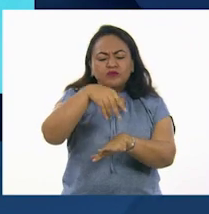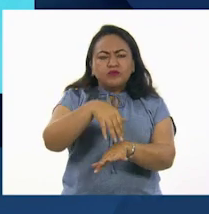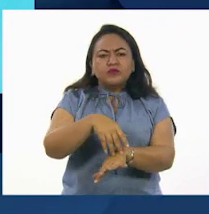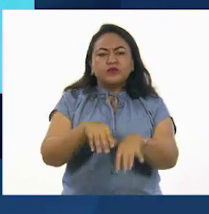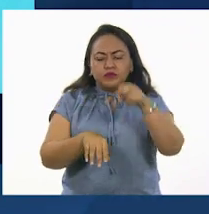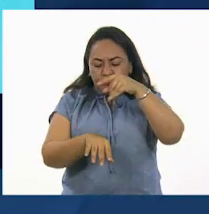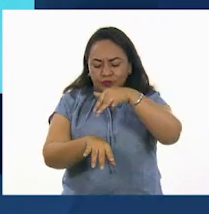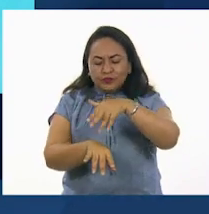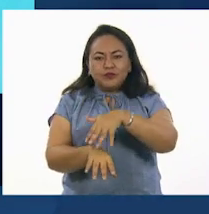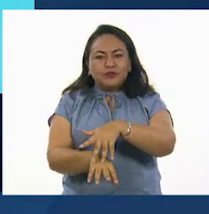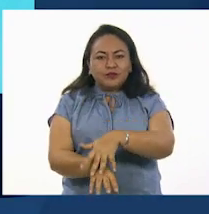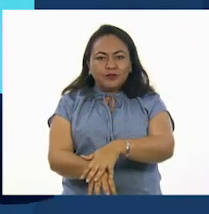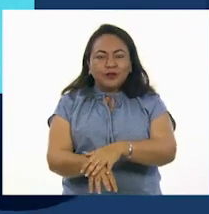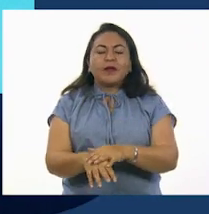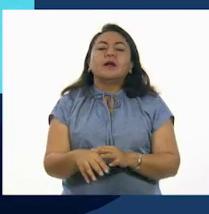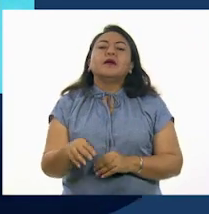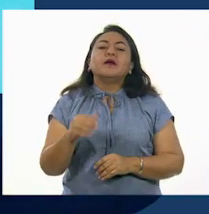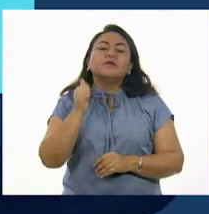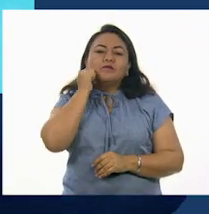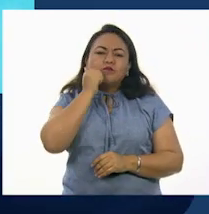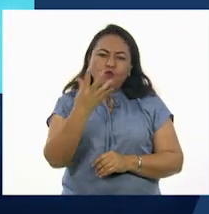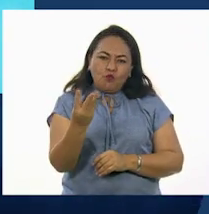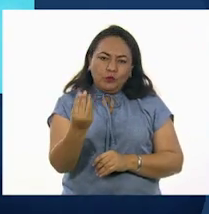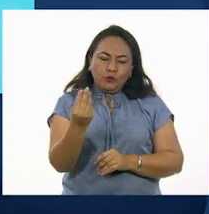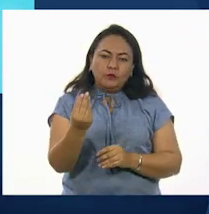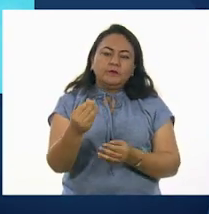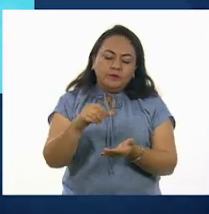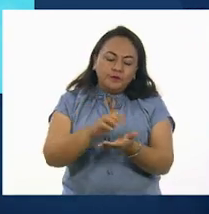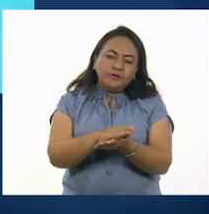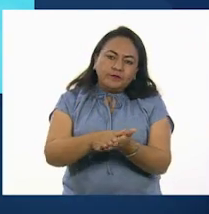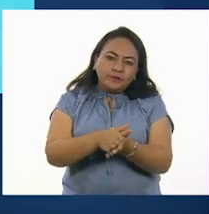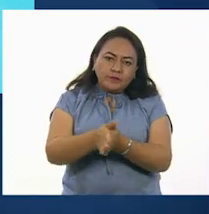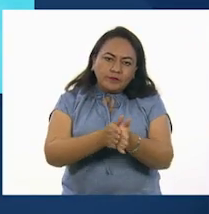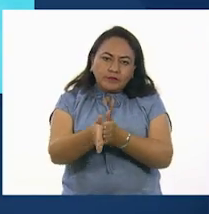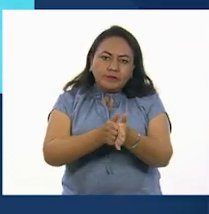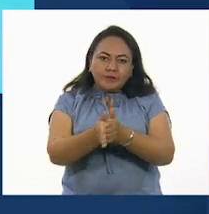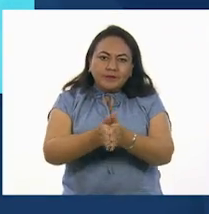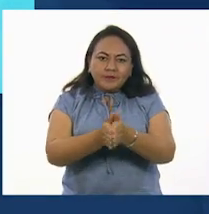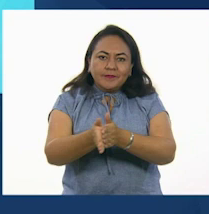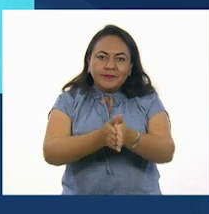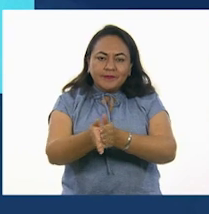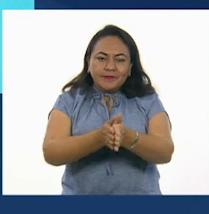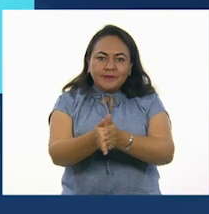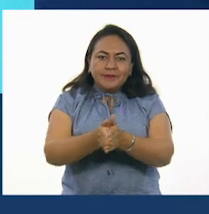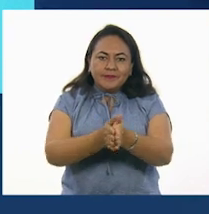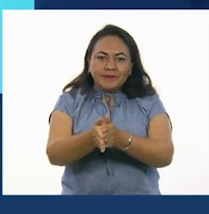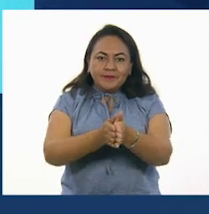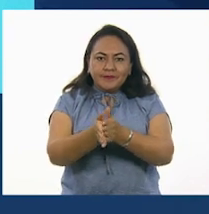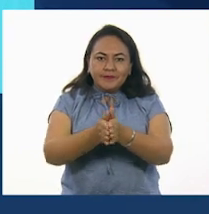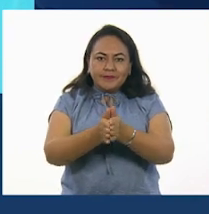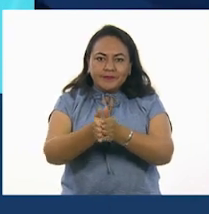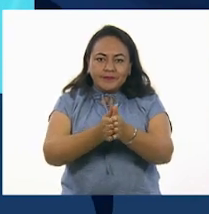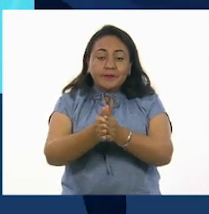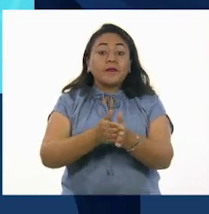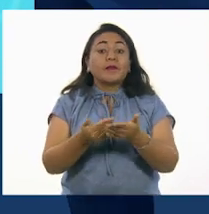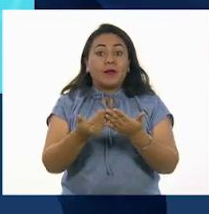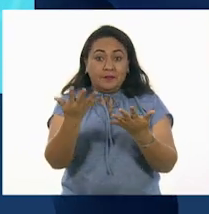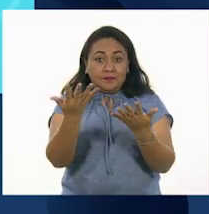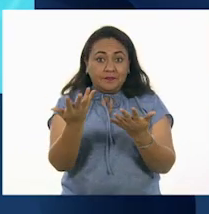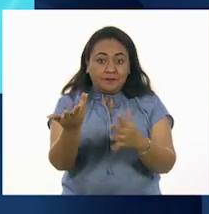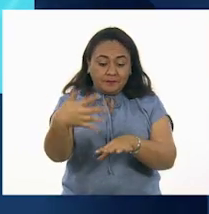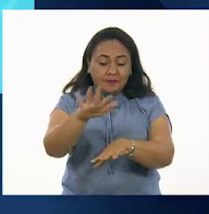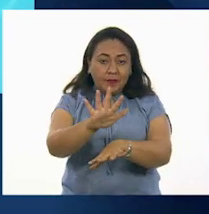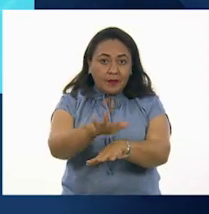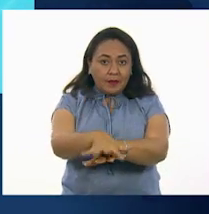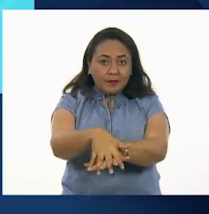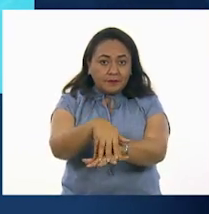manos. Usa suficiente jabón. Frota tus palmas una con la otra. Ahora, frota la palma